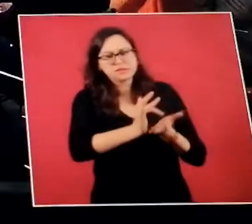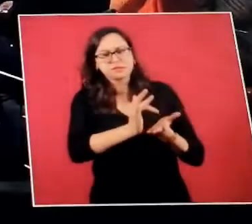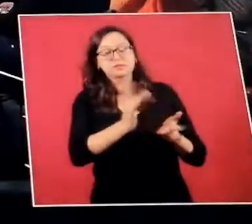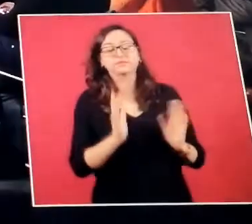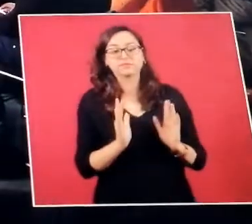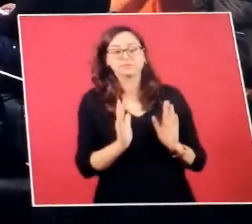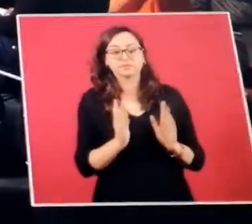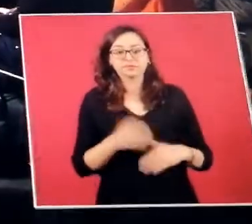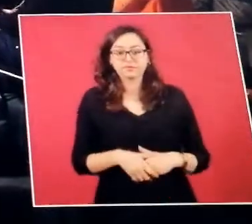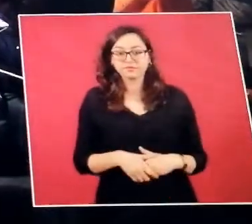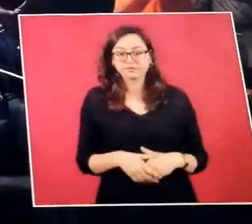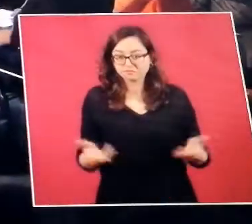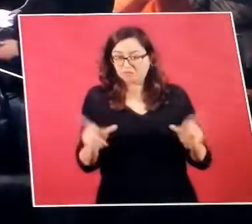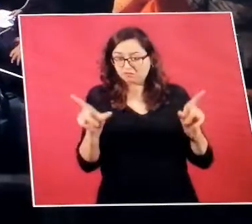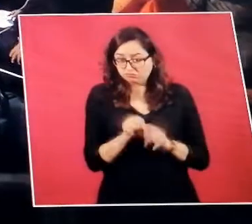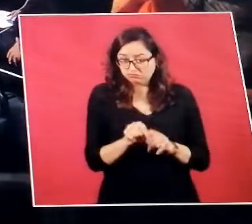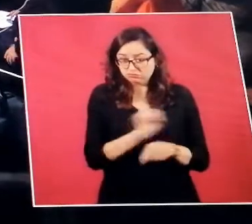Entonces, ¿en dónde está